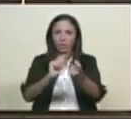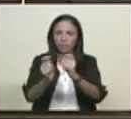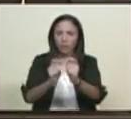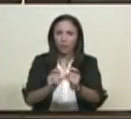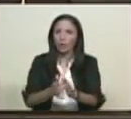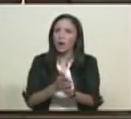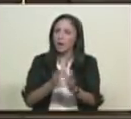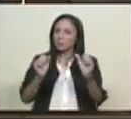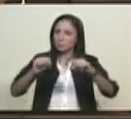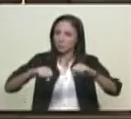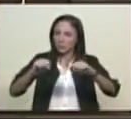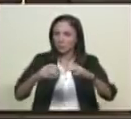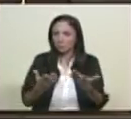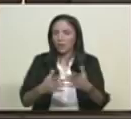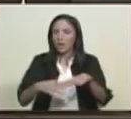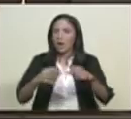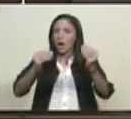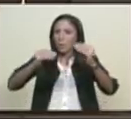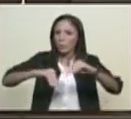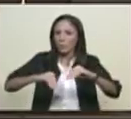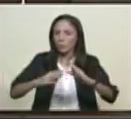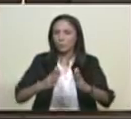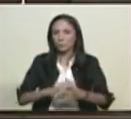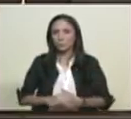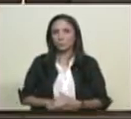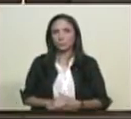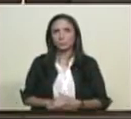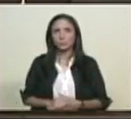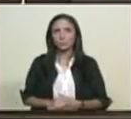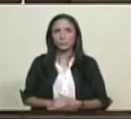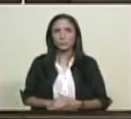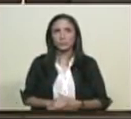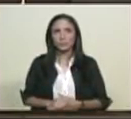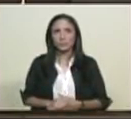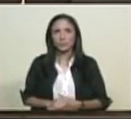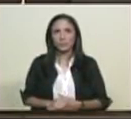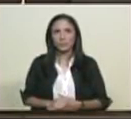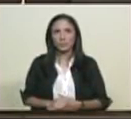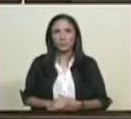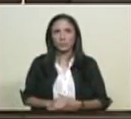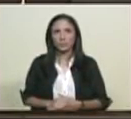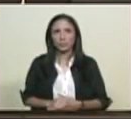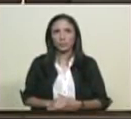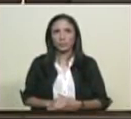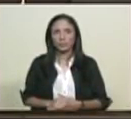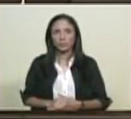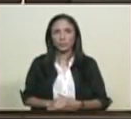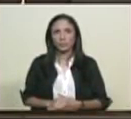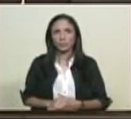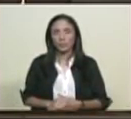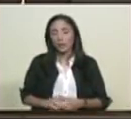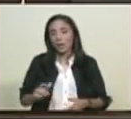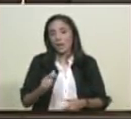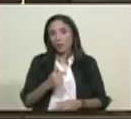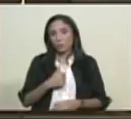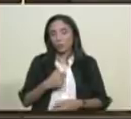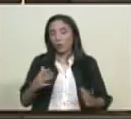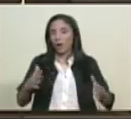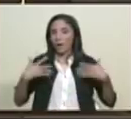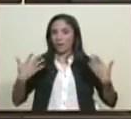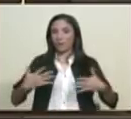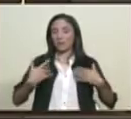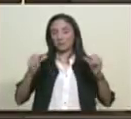habíamos cedido en posiciones y habíamos encontrado puntos de consenso, yo me sentía muy